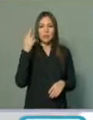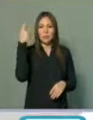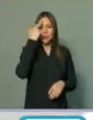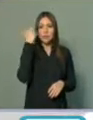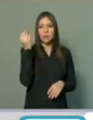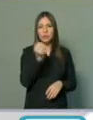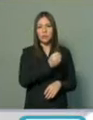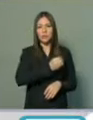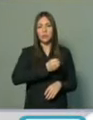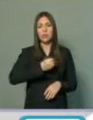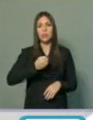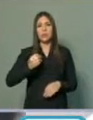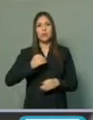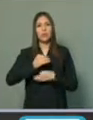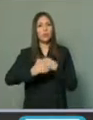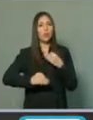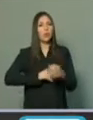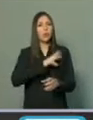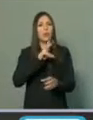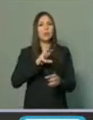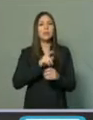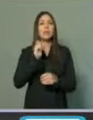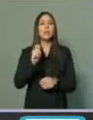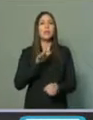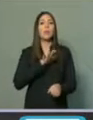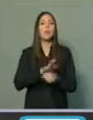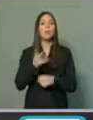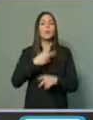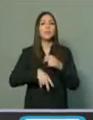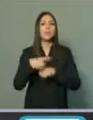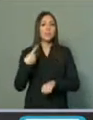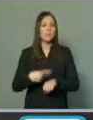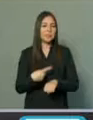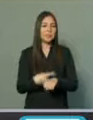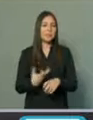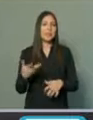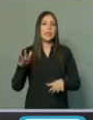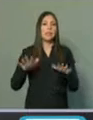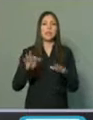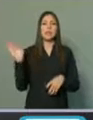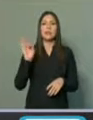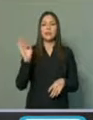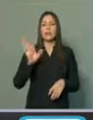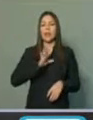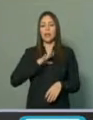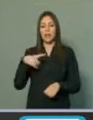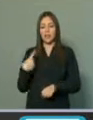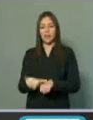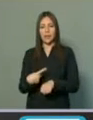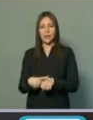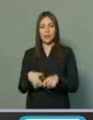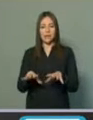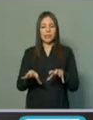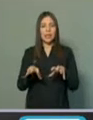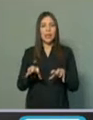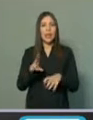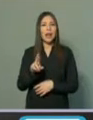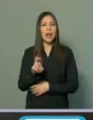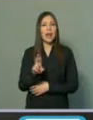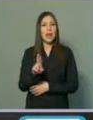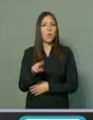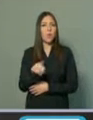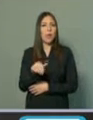el entorno del padecimiento. También decir, bueno, puede ser que esté asociado a una enfermedad de tipo reumático y